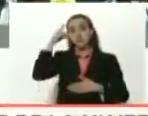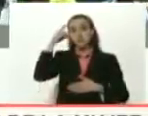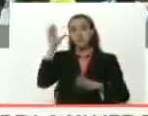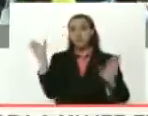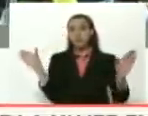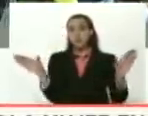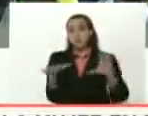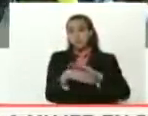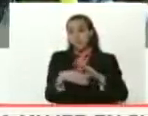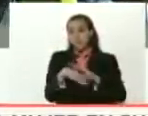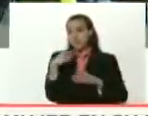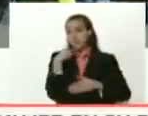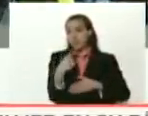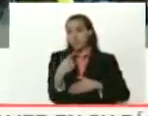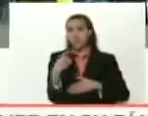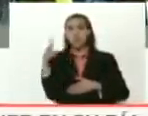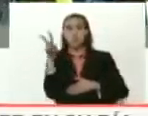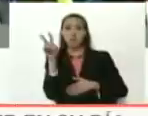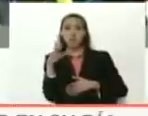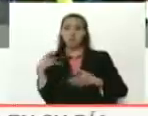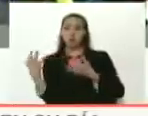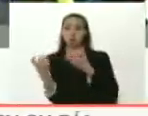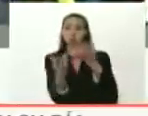martes con que va a quemar a Venezuela.